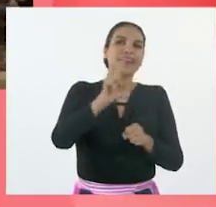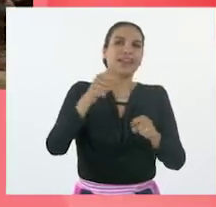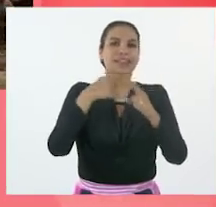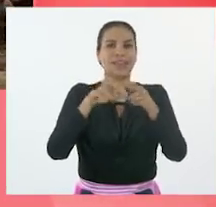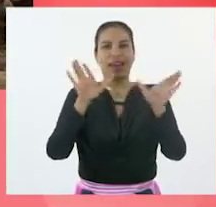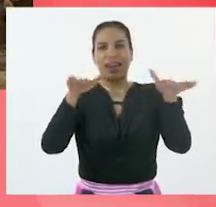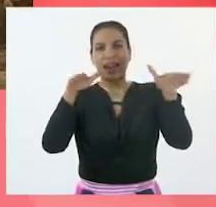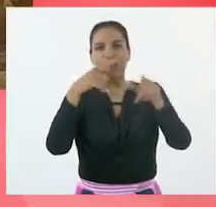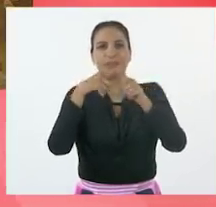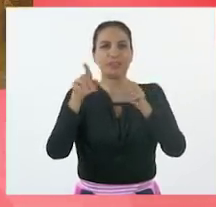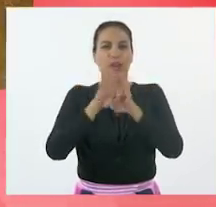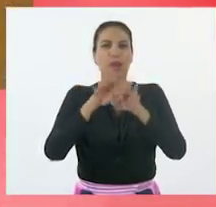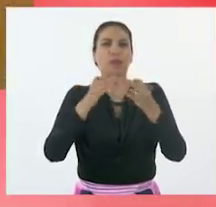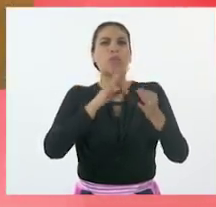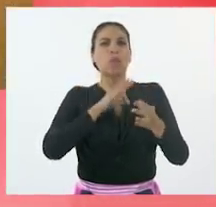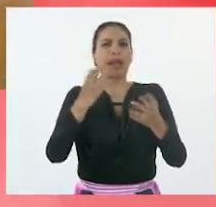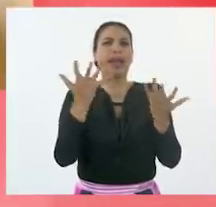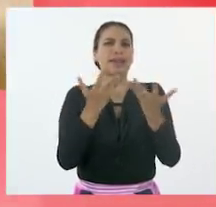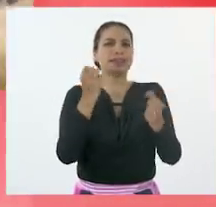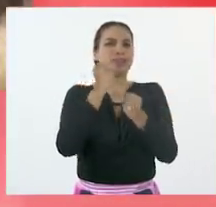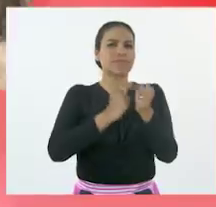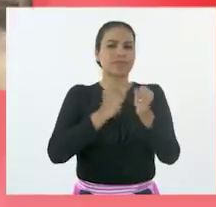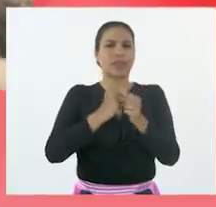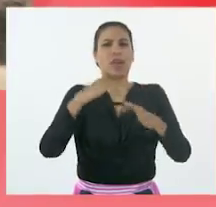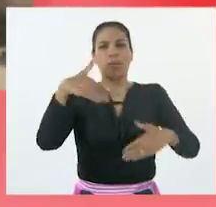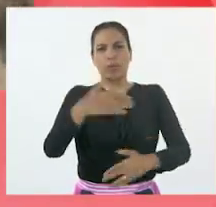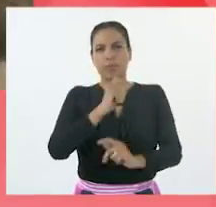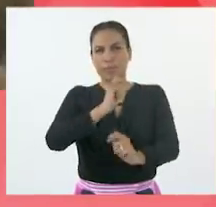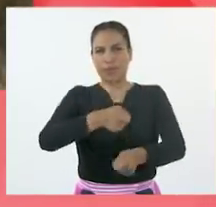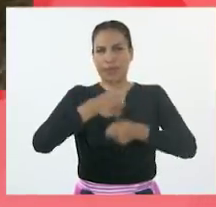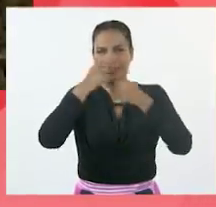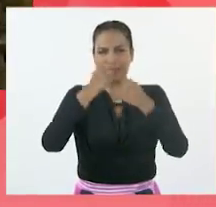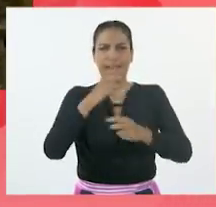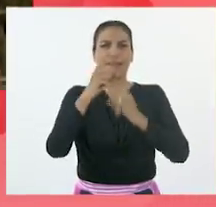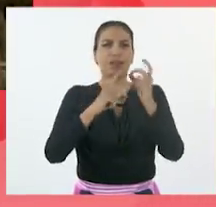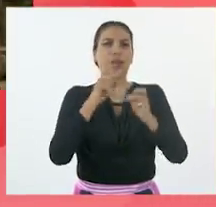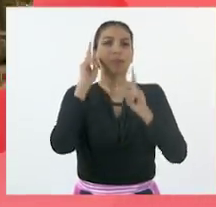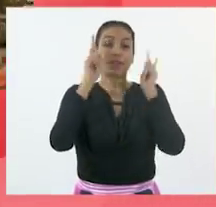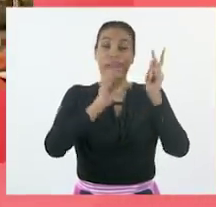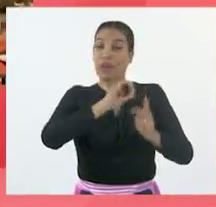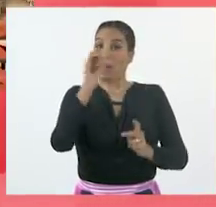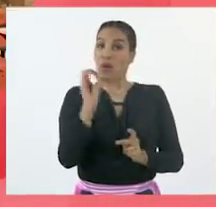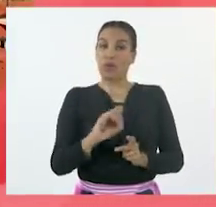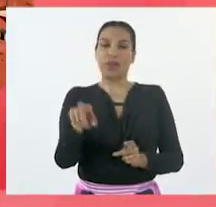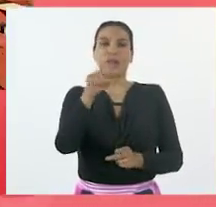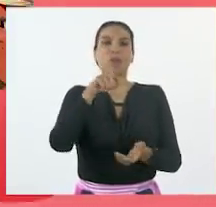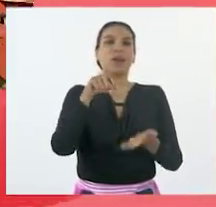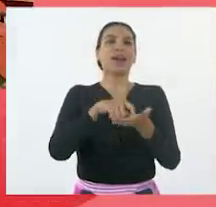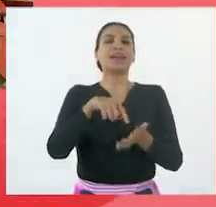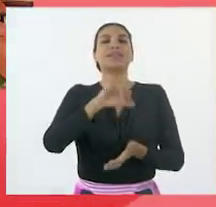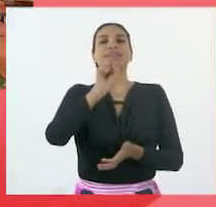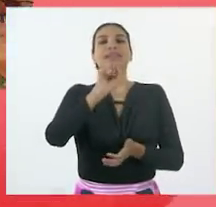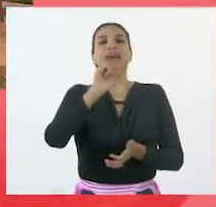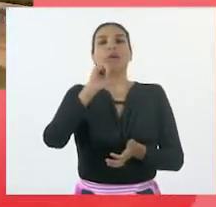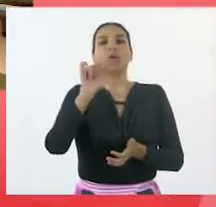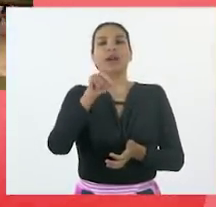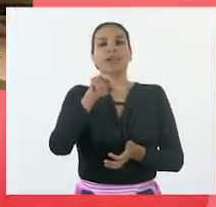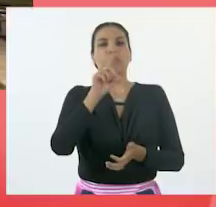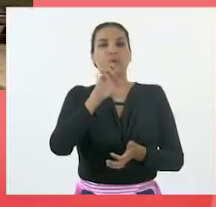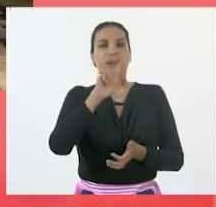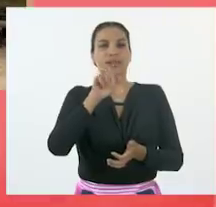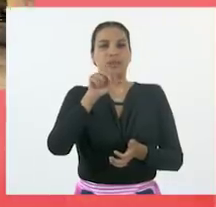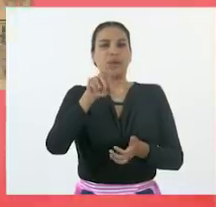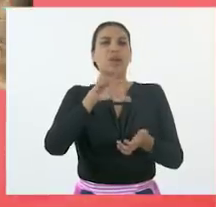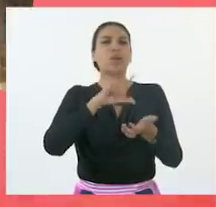y terrestres. Se puede practicar también la pesca deportiva. Una visita obligada es San Juan de los Durán, donde se encuentra